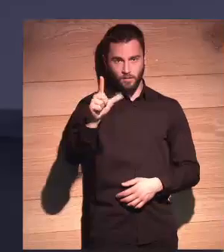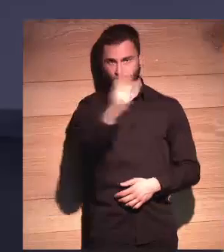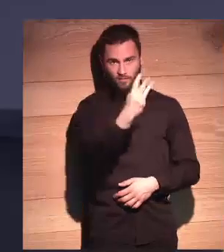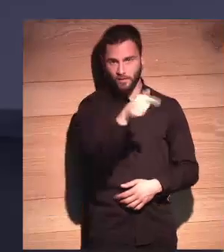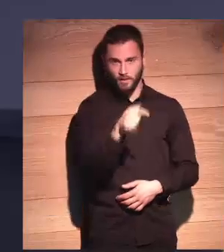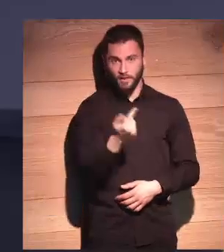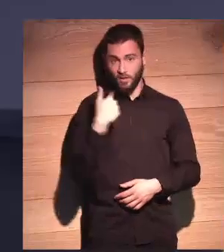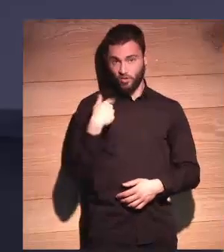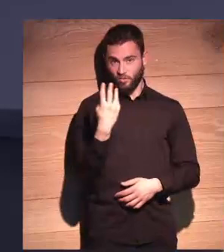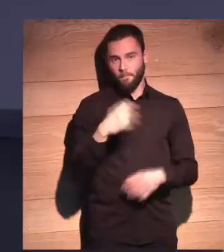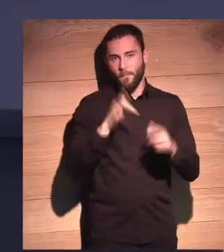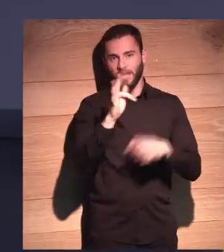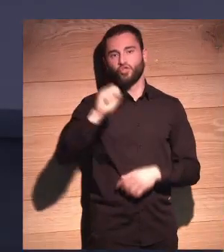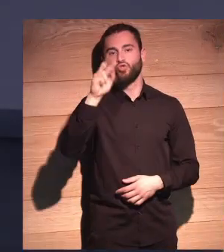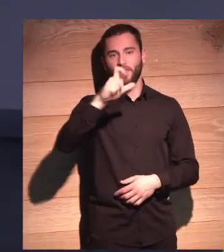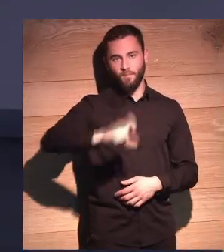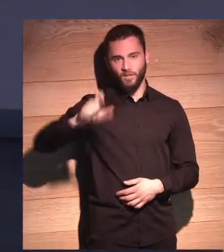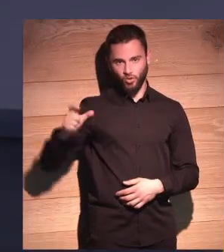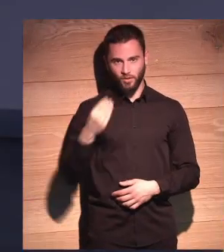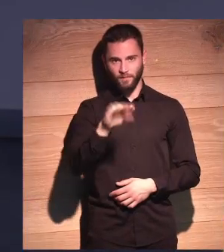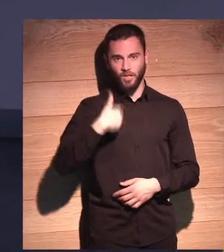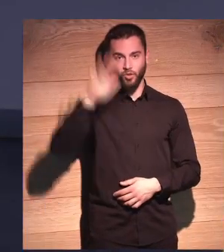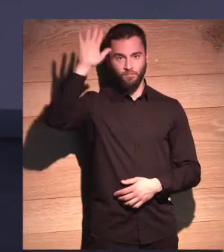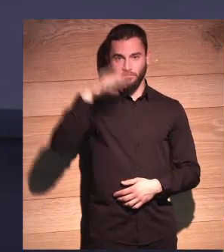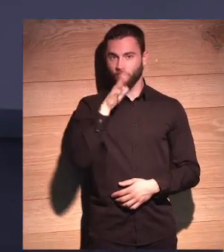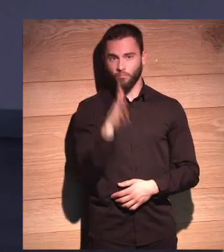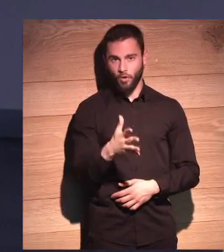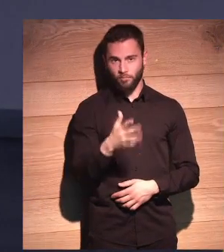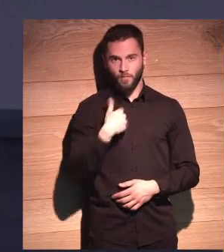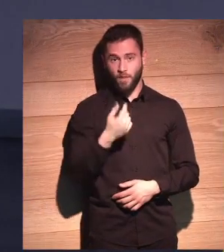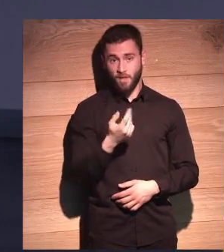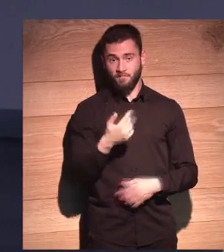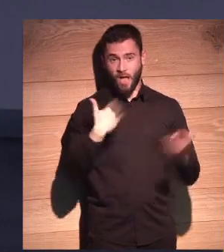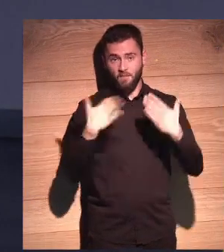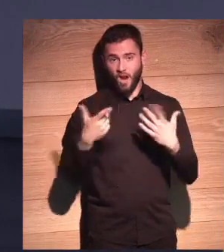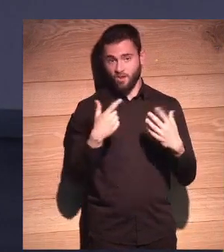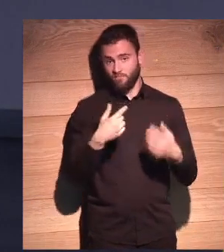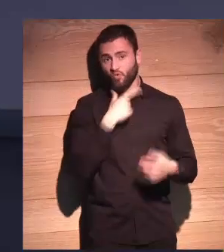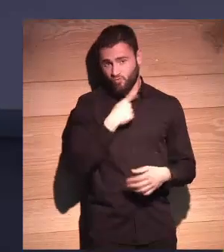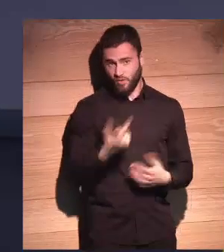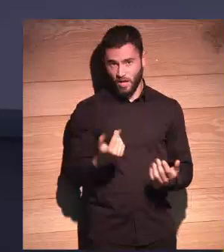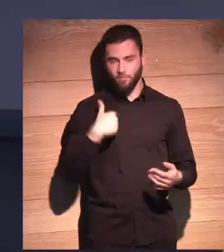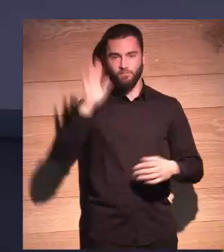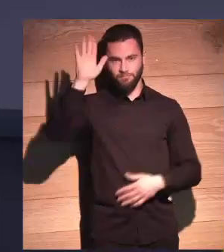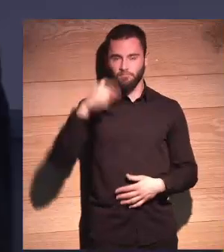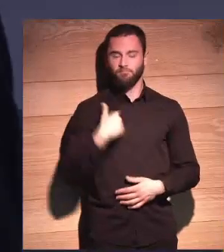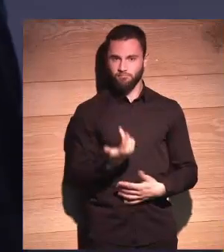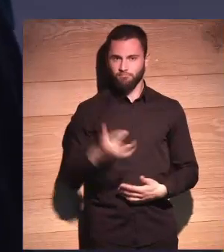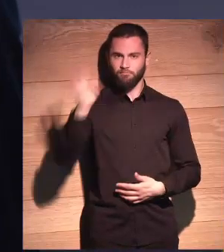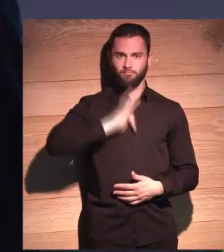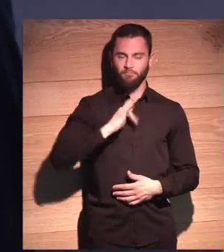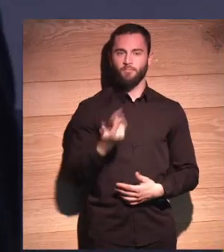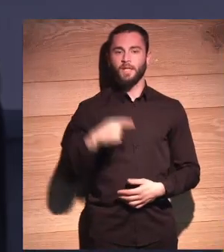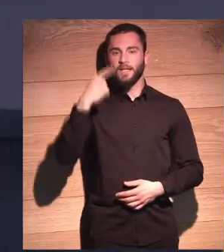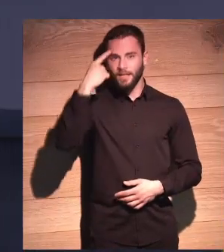Y estábamos 12 más. Y yo levanté la mano porque me gusta bastante hablar y dije,